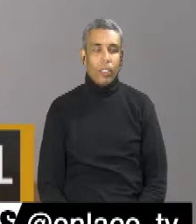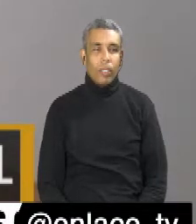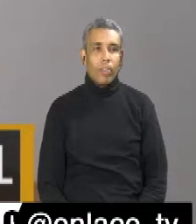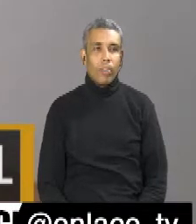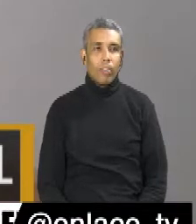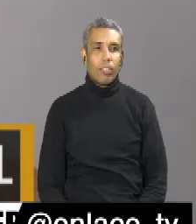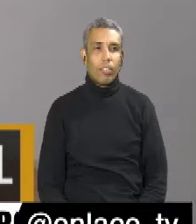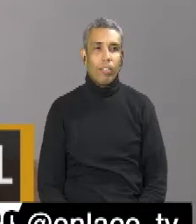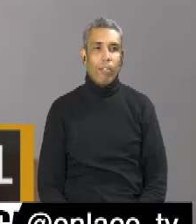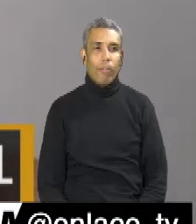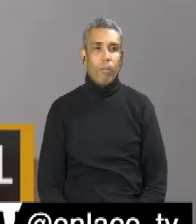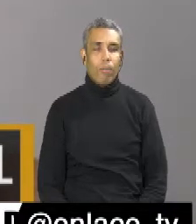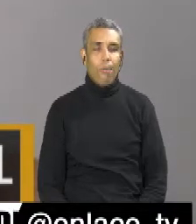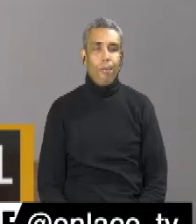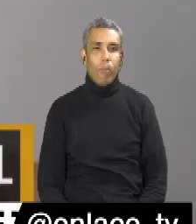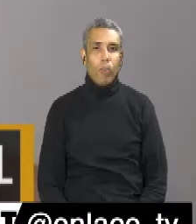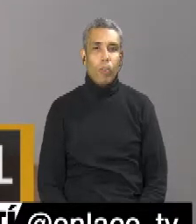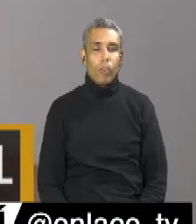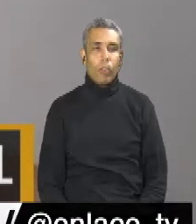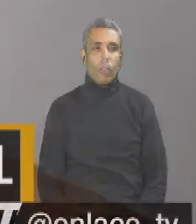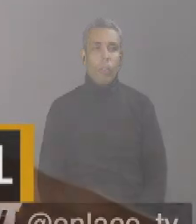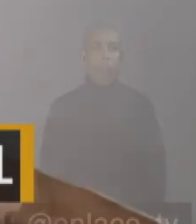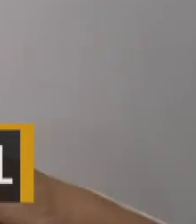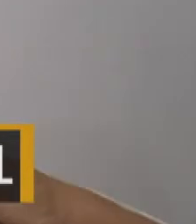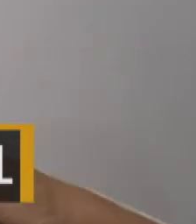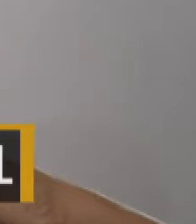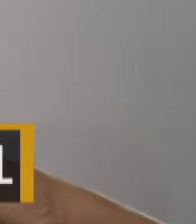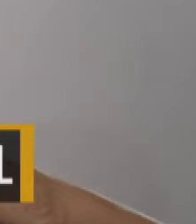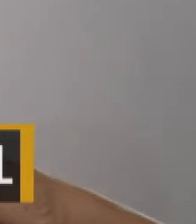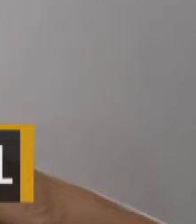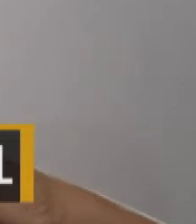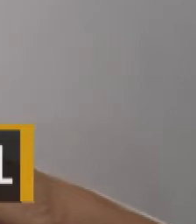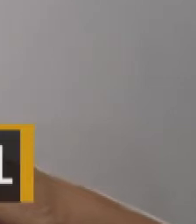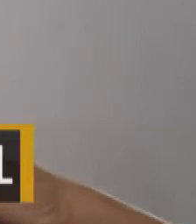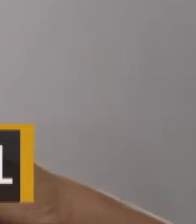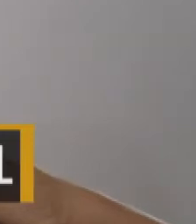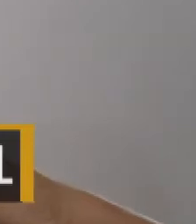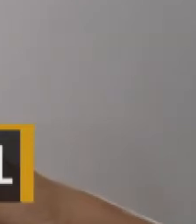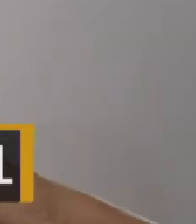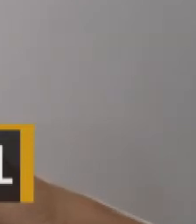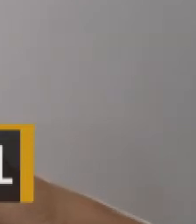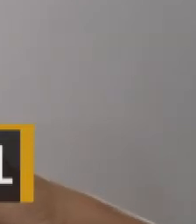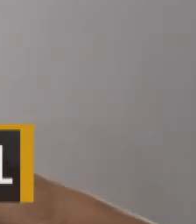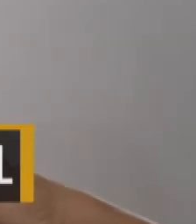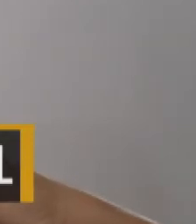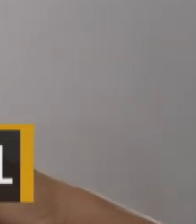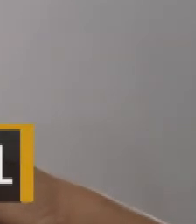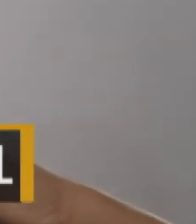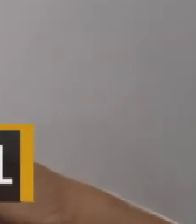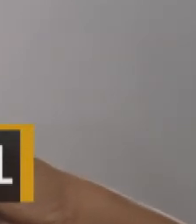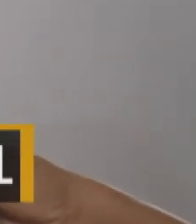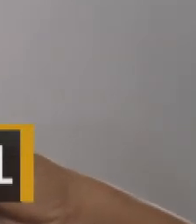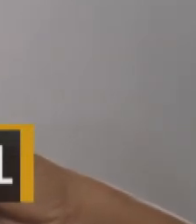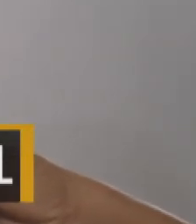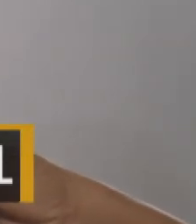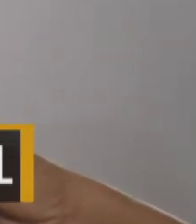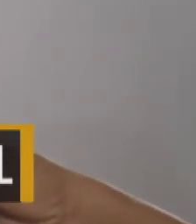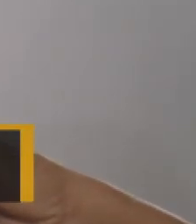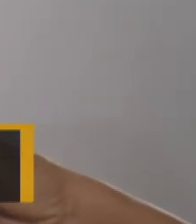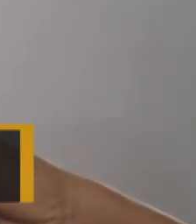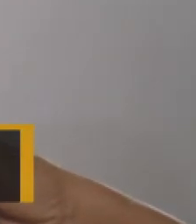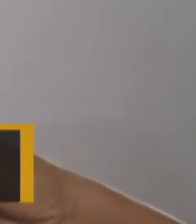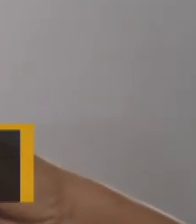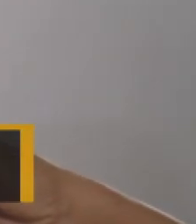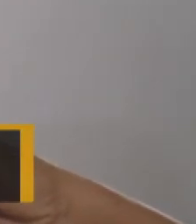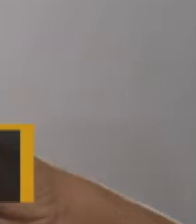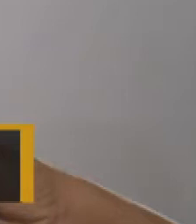por evitar la pelea, pues uno de ellos coge una botella que tenía en su mano y se la lanza a la cara. Desafortunadamente le causa la lesión,